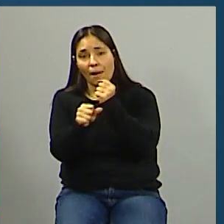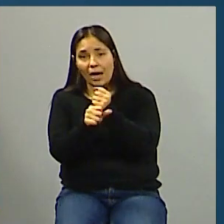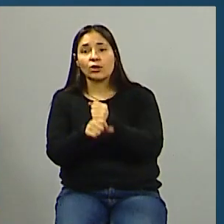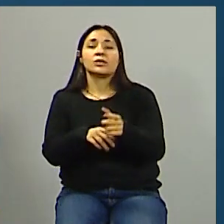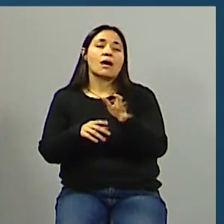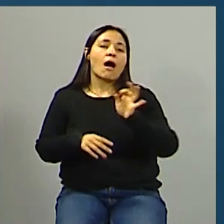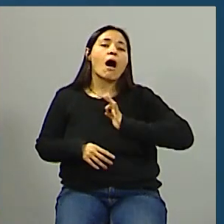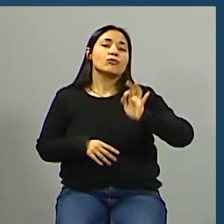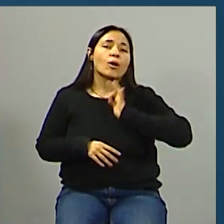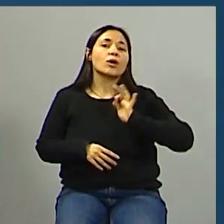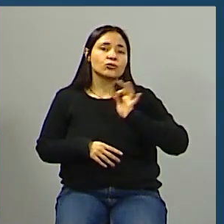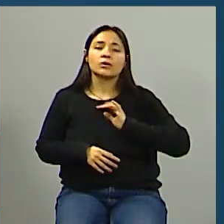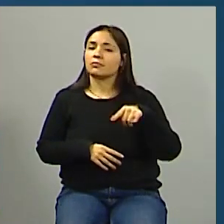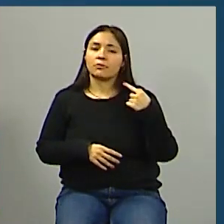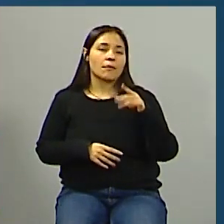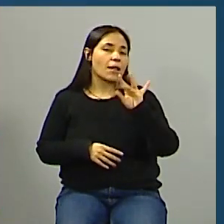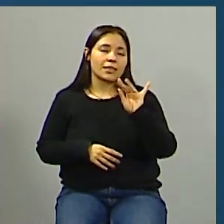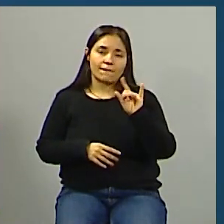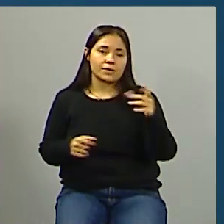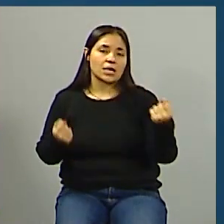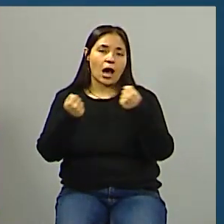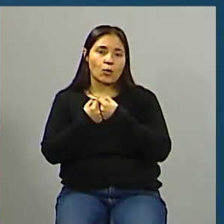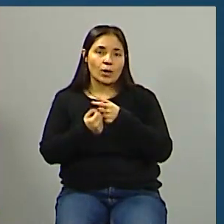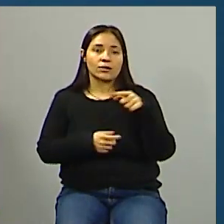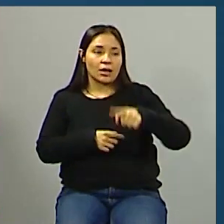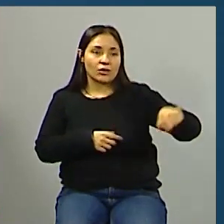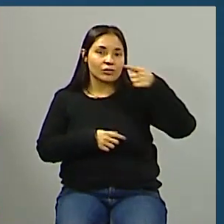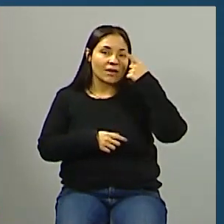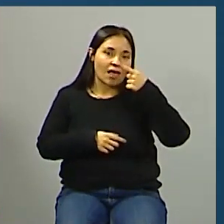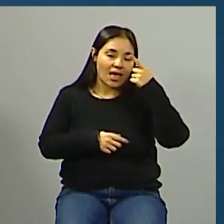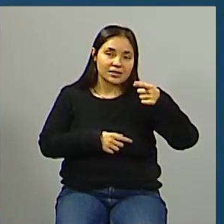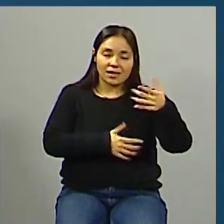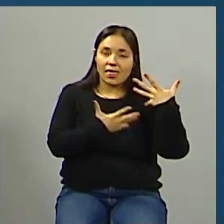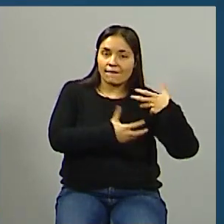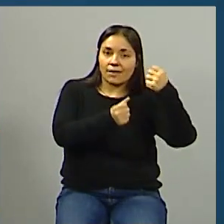todos los años es difícil llegar a un acuerdo, ¿no es cierto? Ellos tienen sus intereses, nosotros tratamos